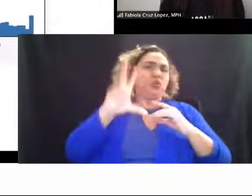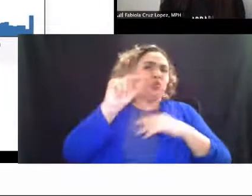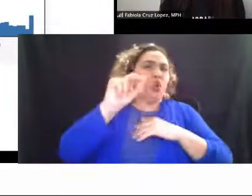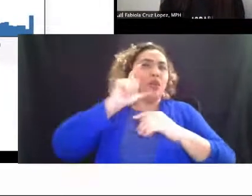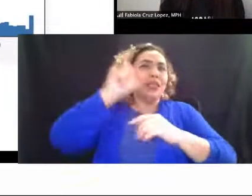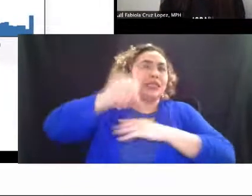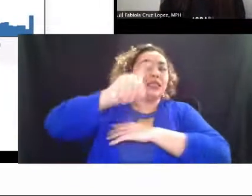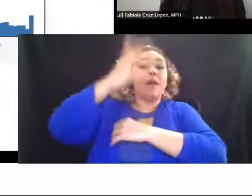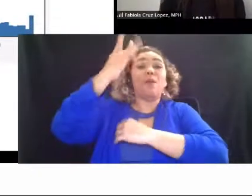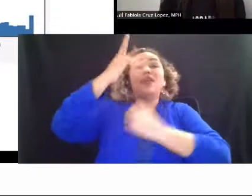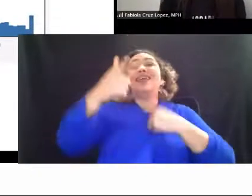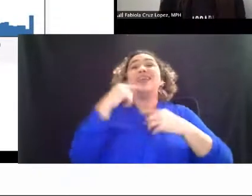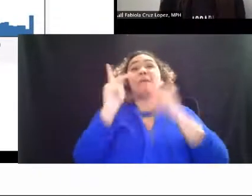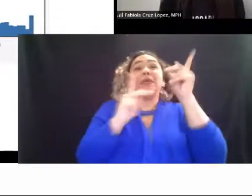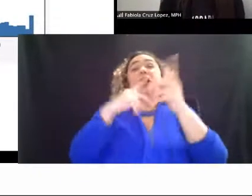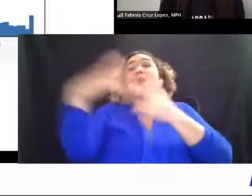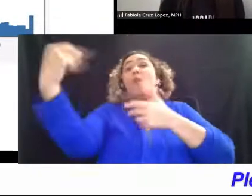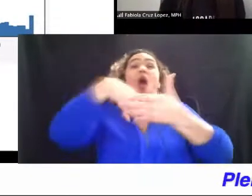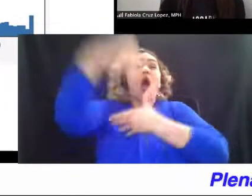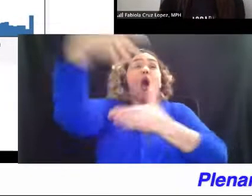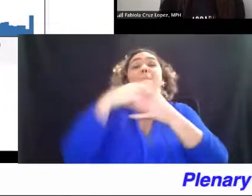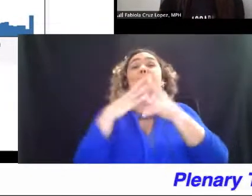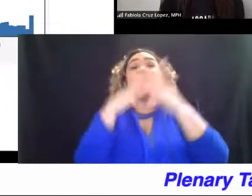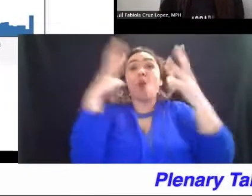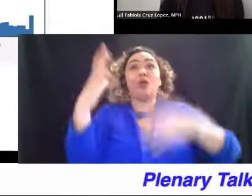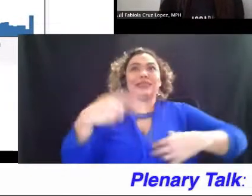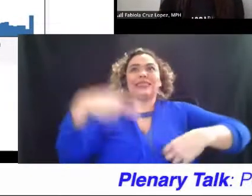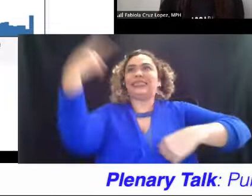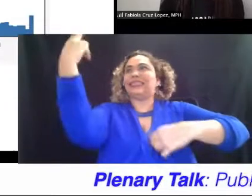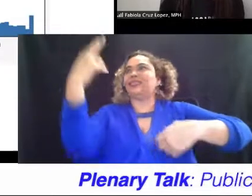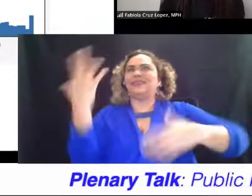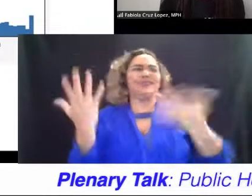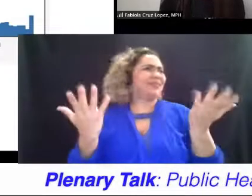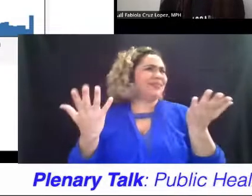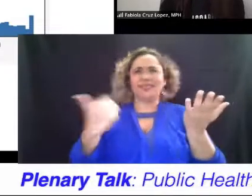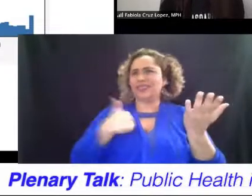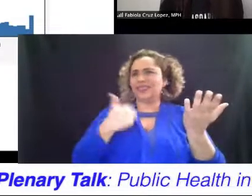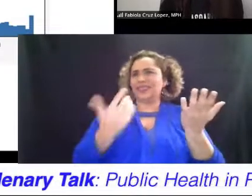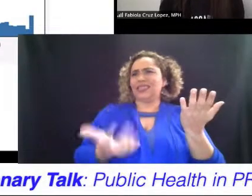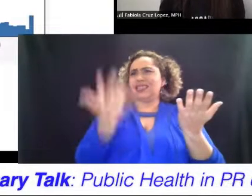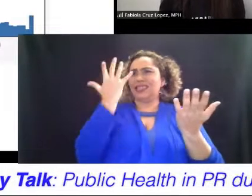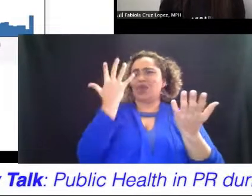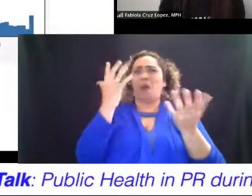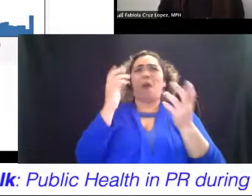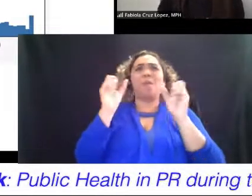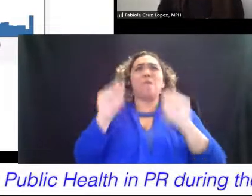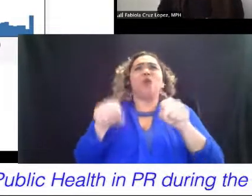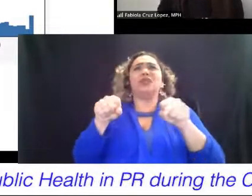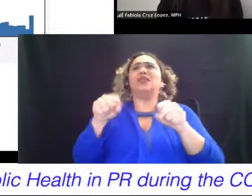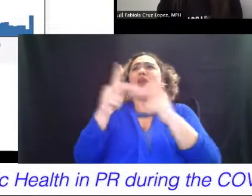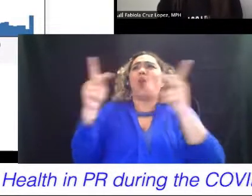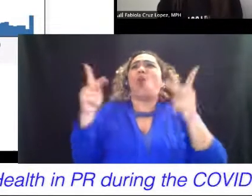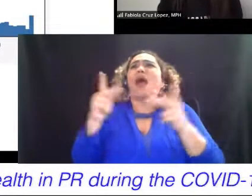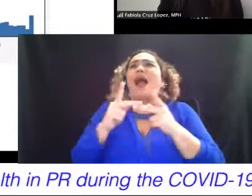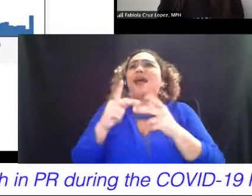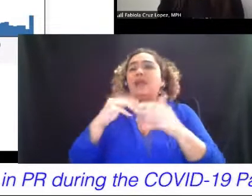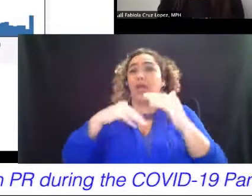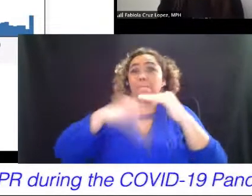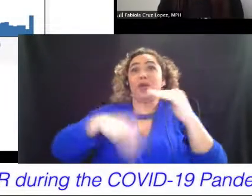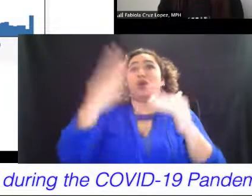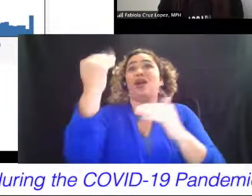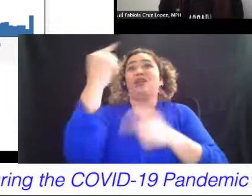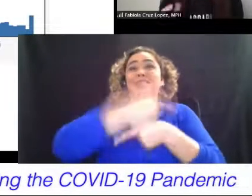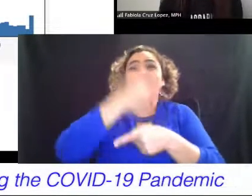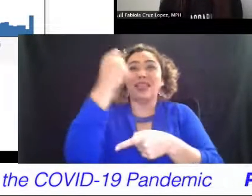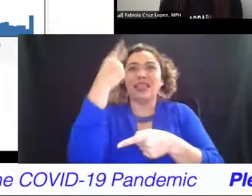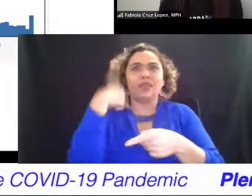la movilidad. Tenemos un porcentaje de casos altos que tiene más de 5 exposiciones en menos de 14 días. Y es